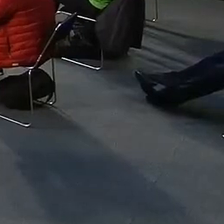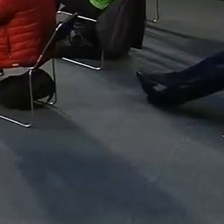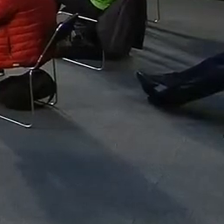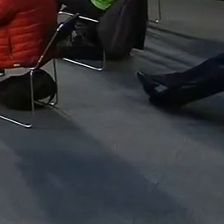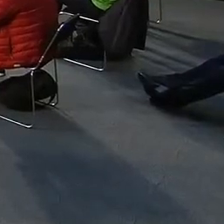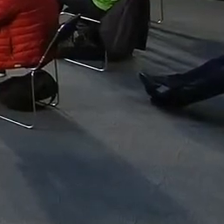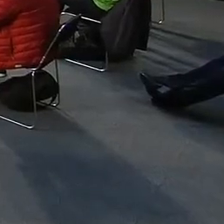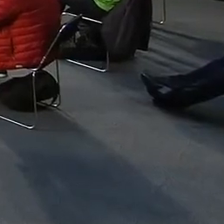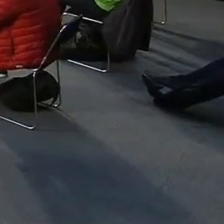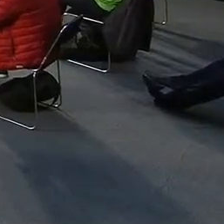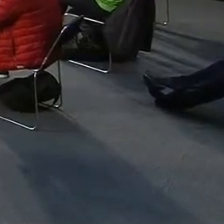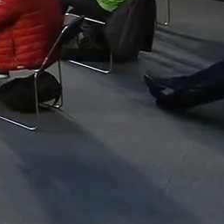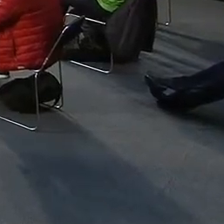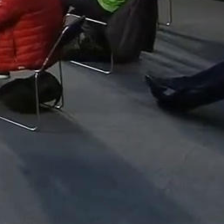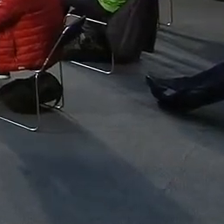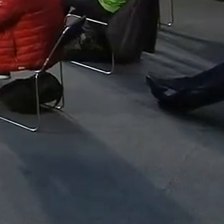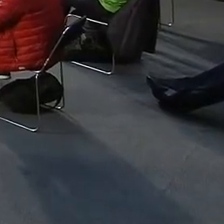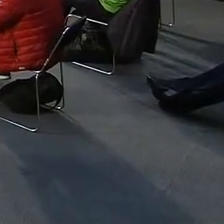mucho vigor